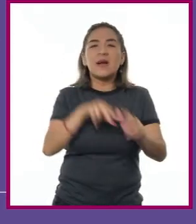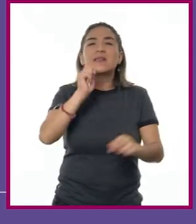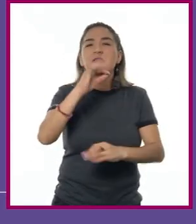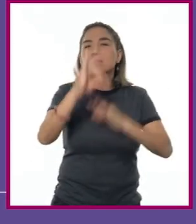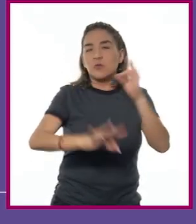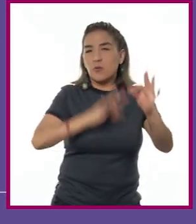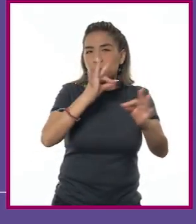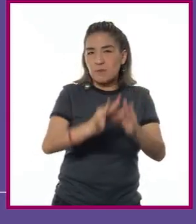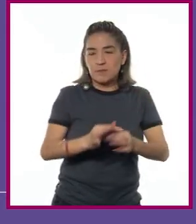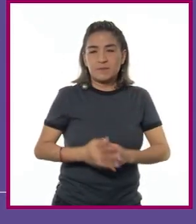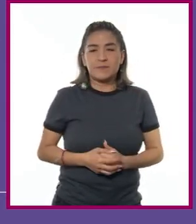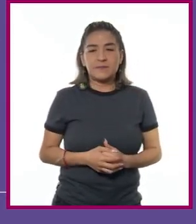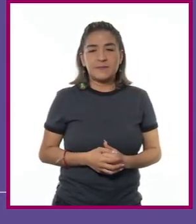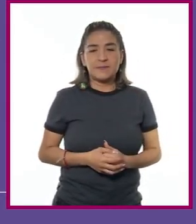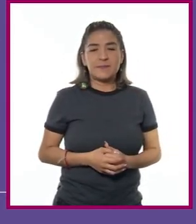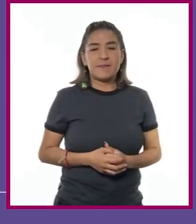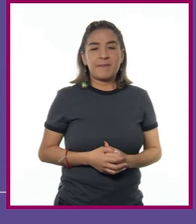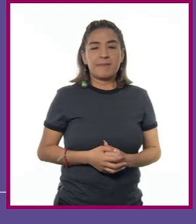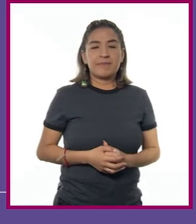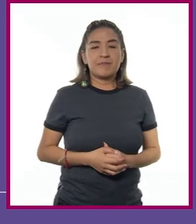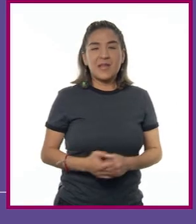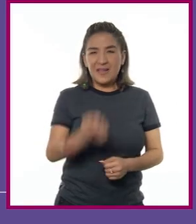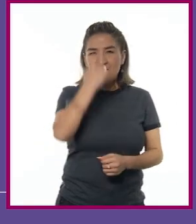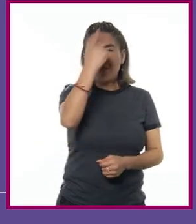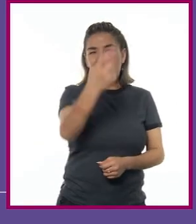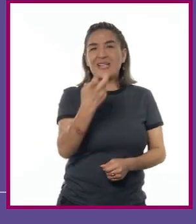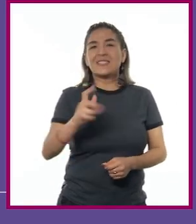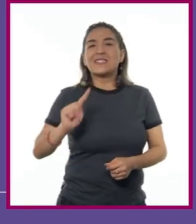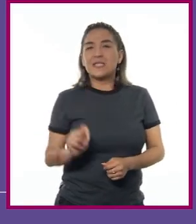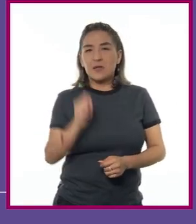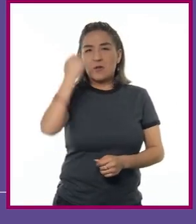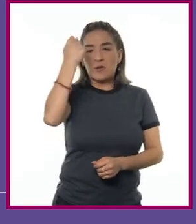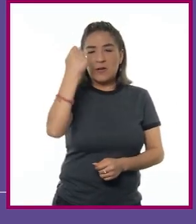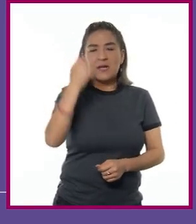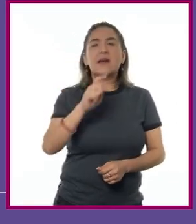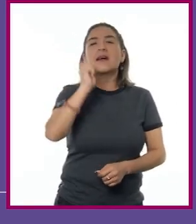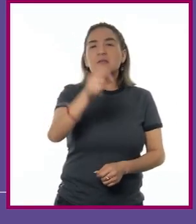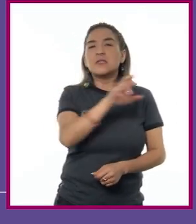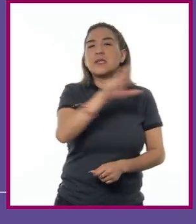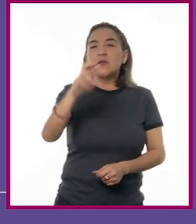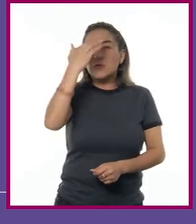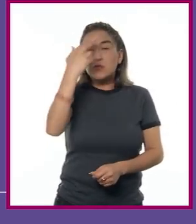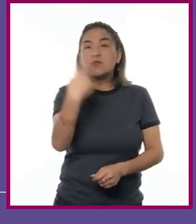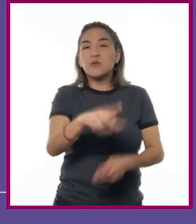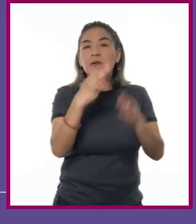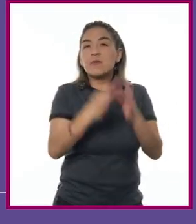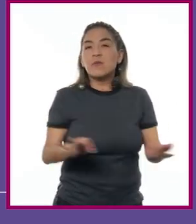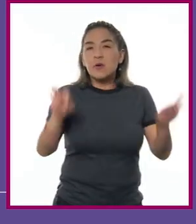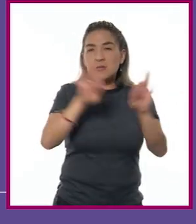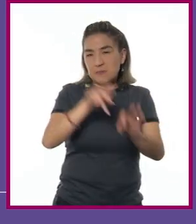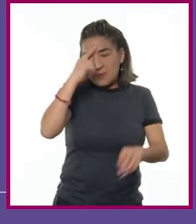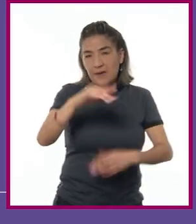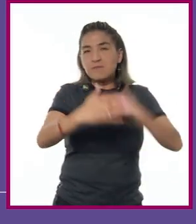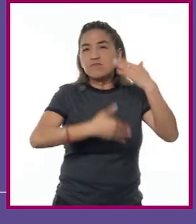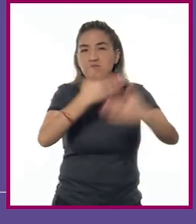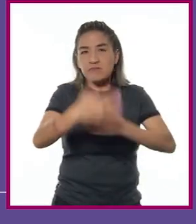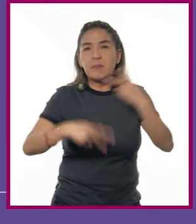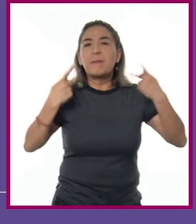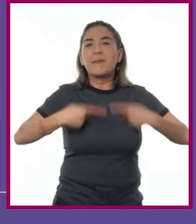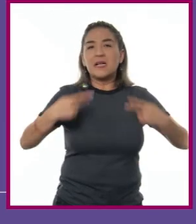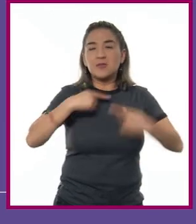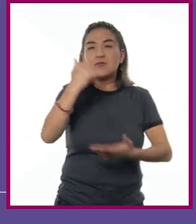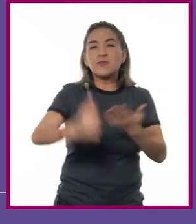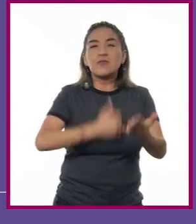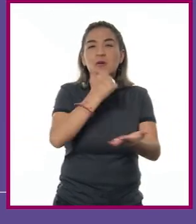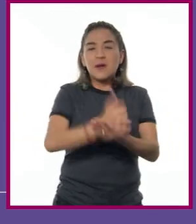compromisos asumidos. Innovación y tecnología, por el que se reconoce la importancia de proveer a la ciudadanía